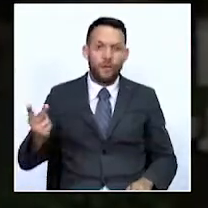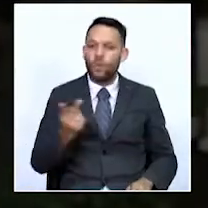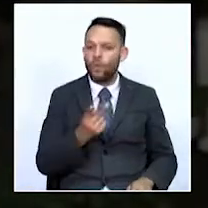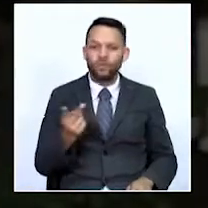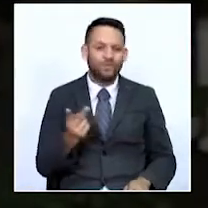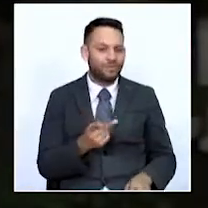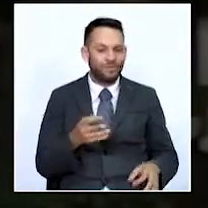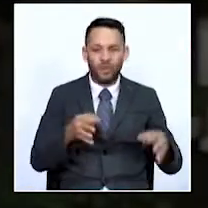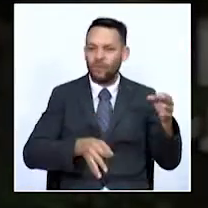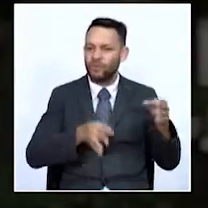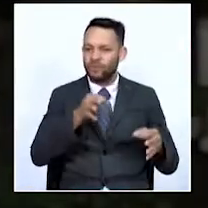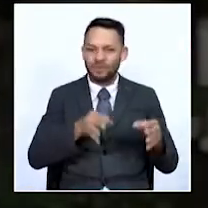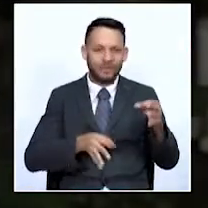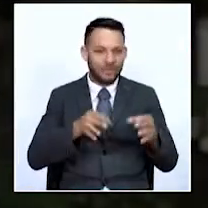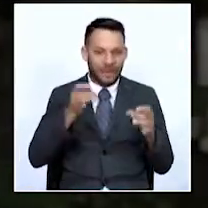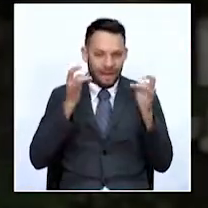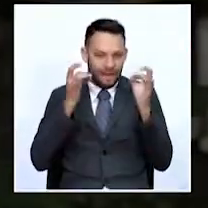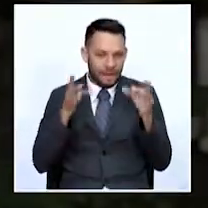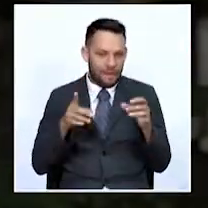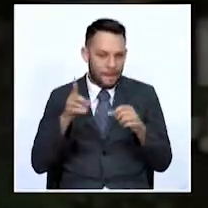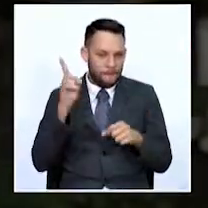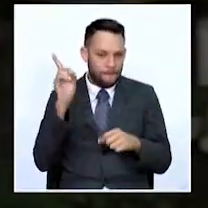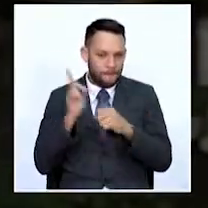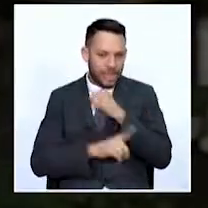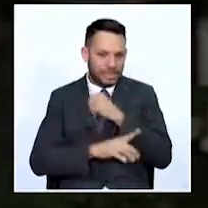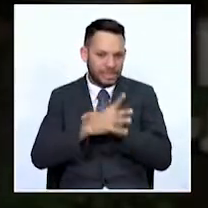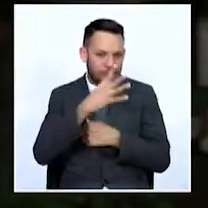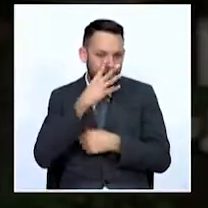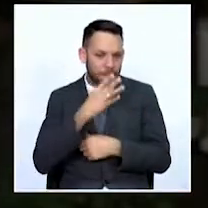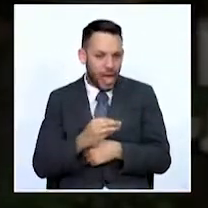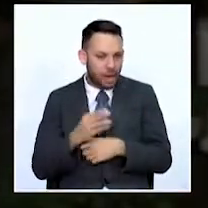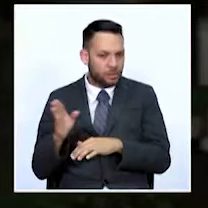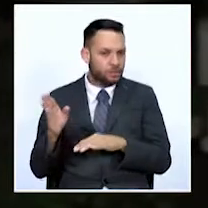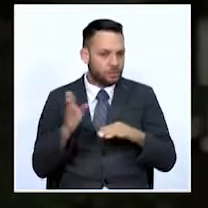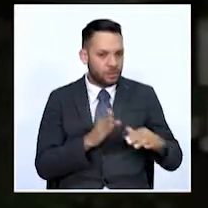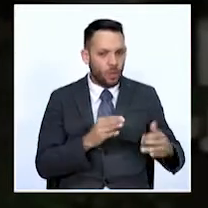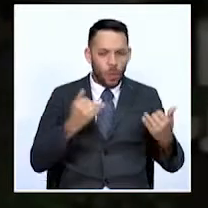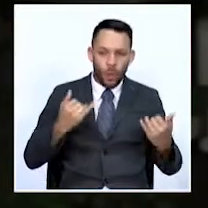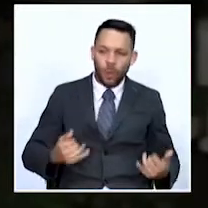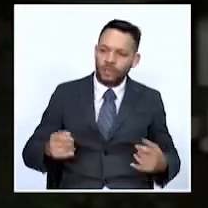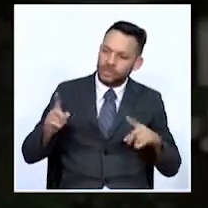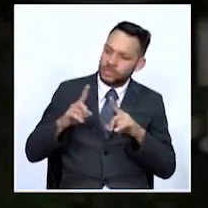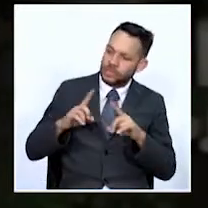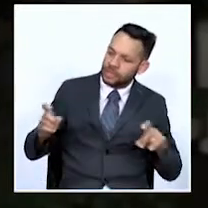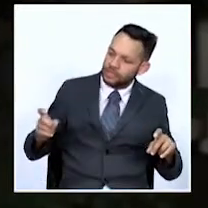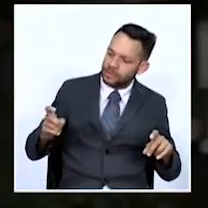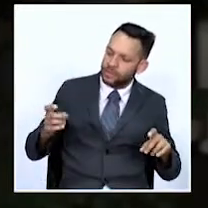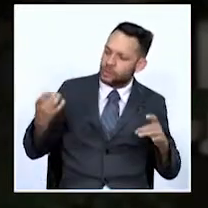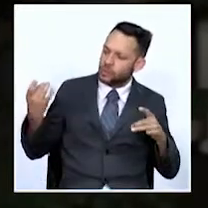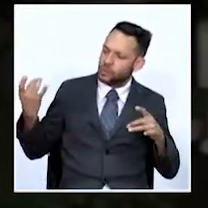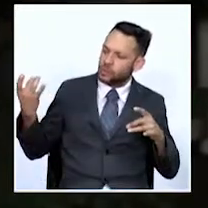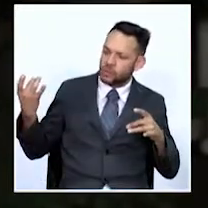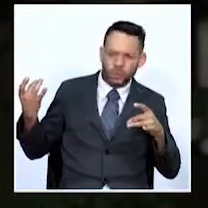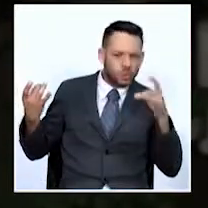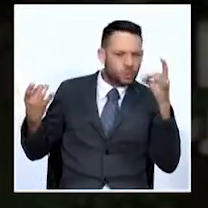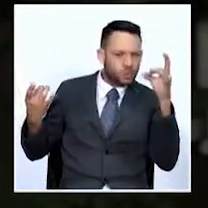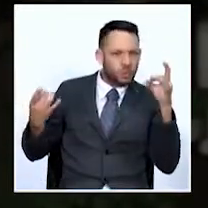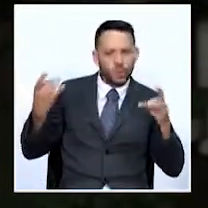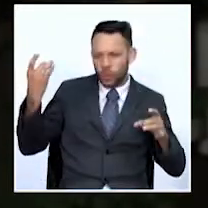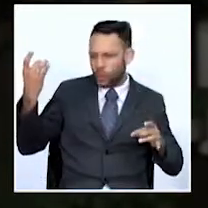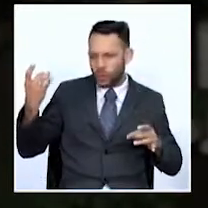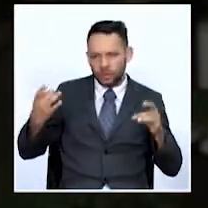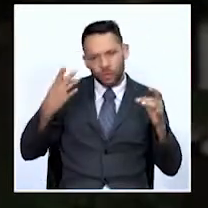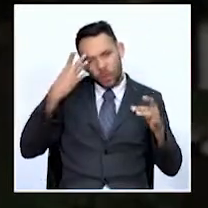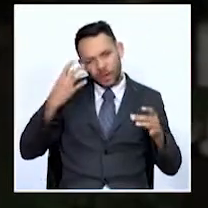Entonces, hoy vamos a entender un poco cómo es ese tema del dolor, por qué se nos afectan ciertas